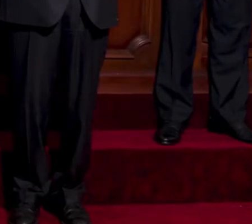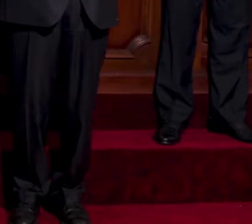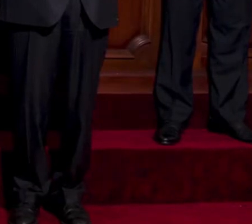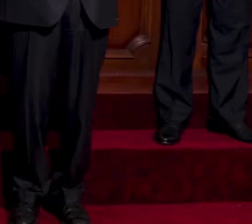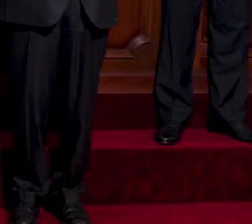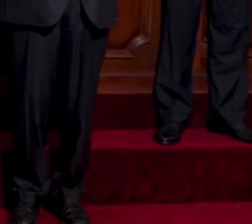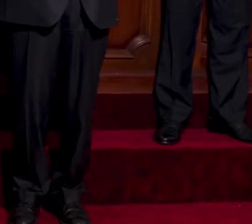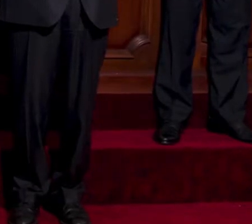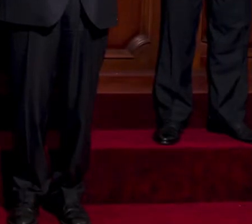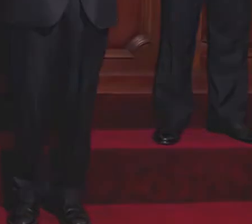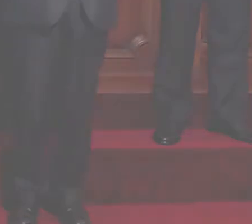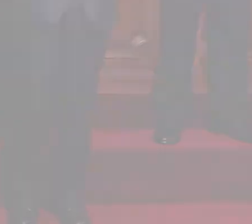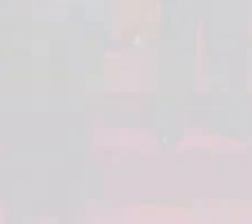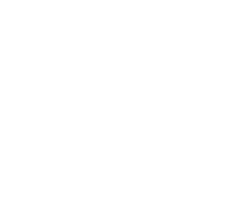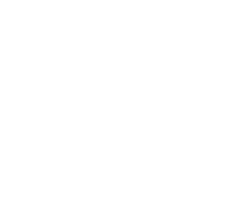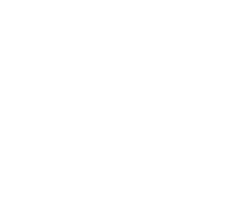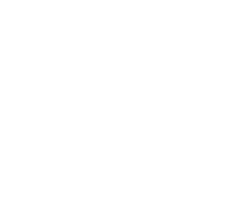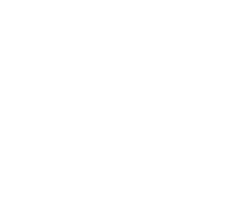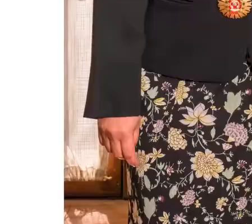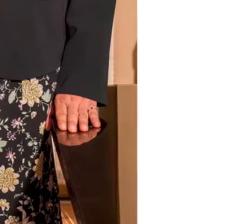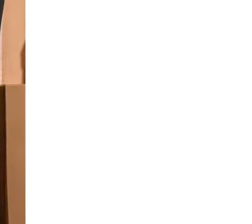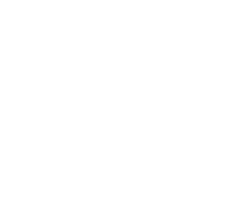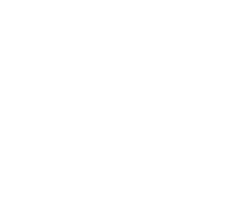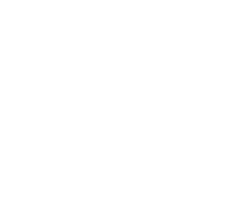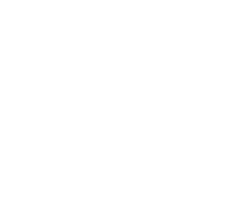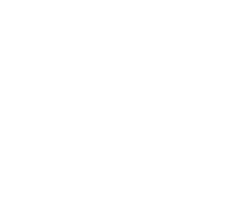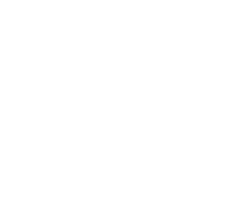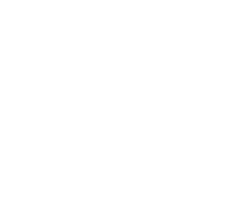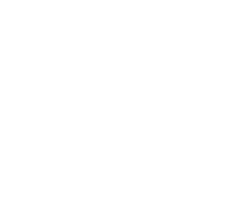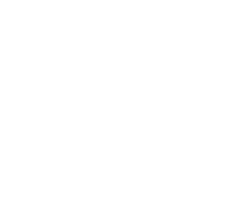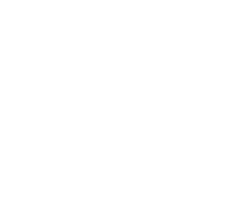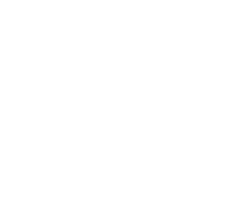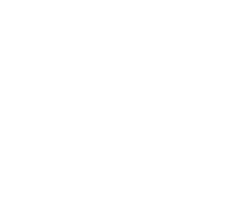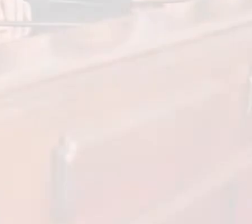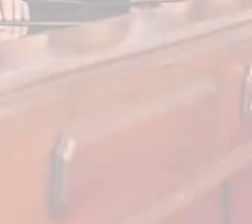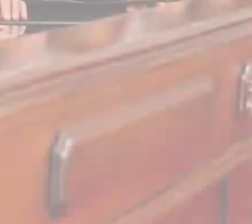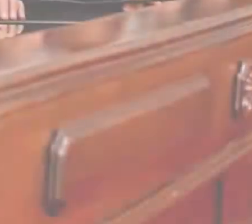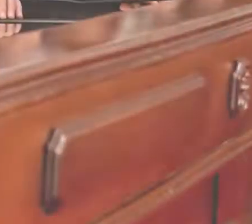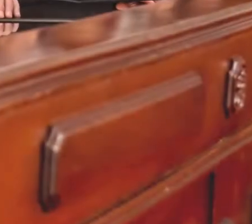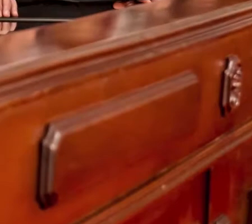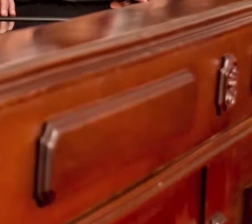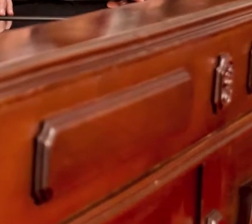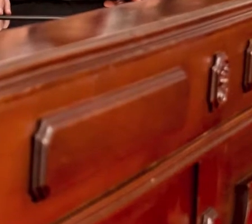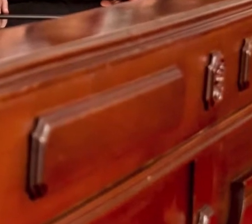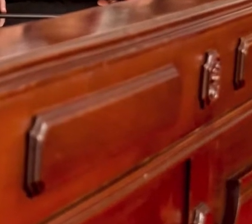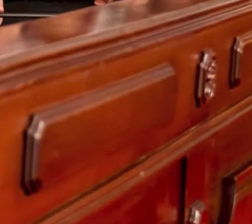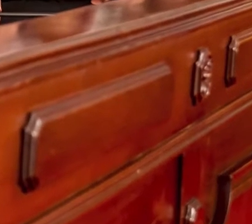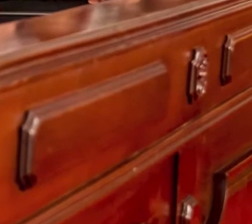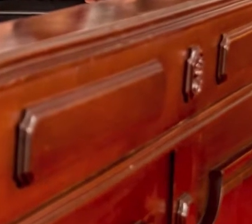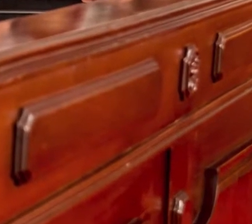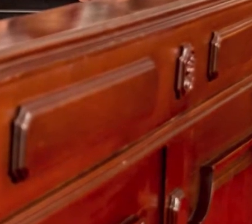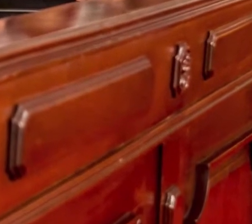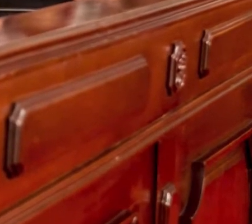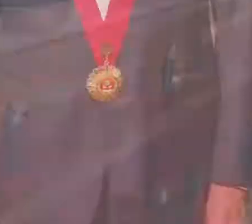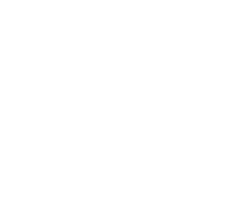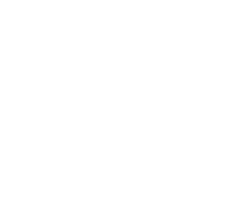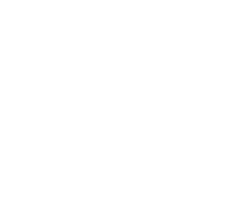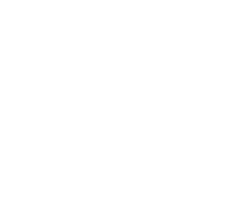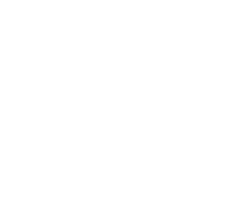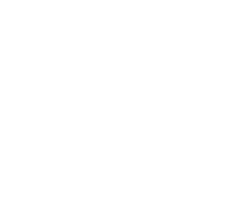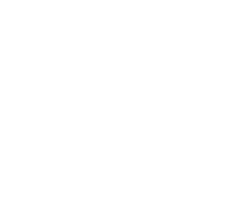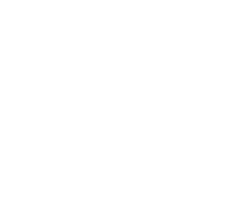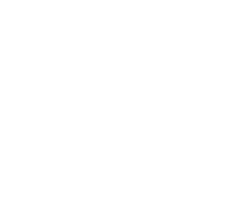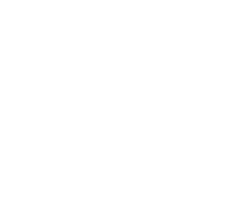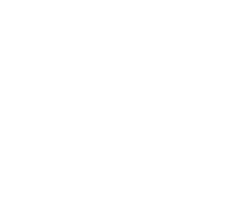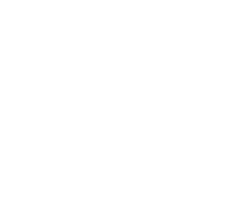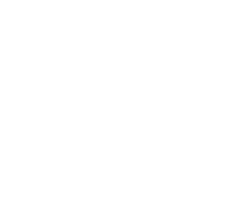2020, presidida por la señora magistrada Marianela Ledesma Narváez e integrada por los señores magistrados